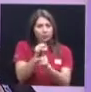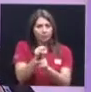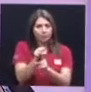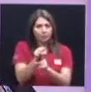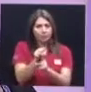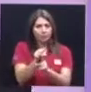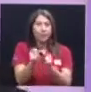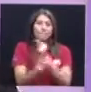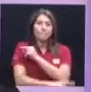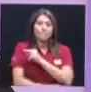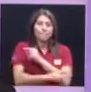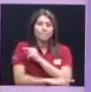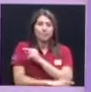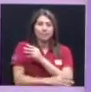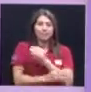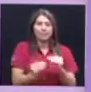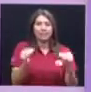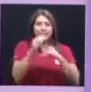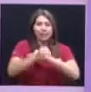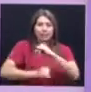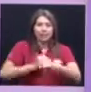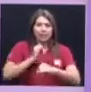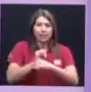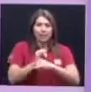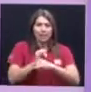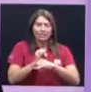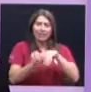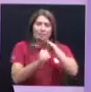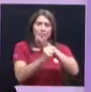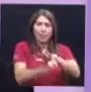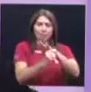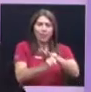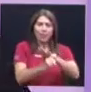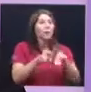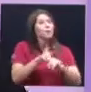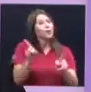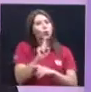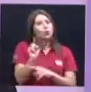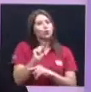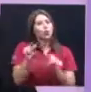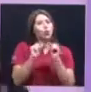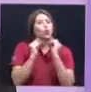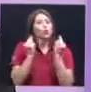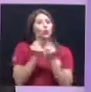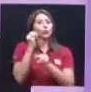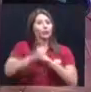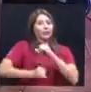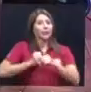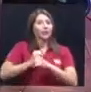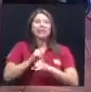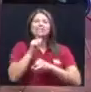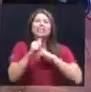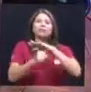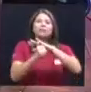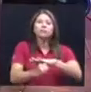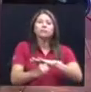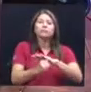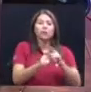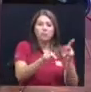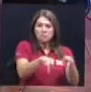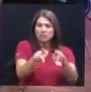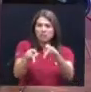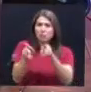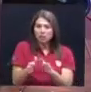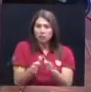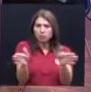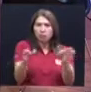internacional que no es de los organismos internacionales propiamente sino de la ciudadanía y de movimientos sociales a